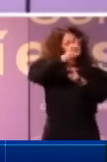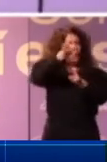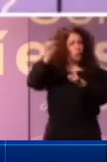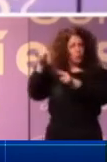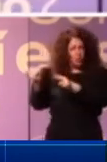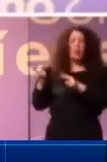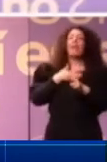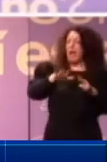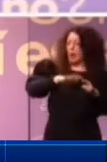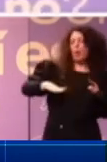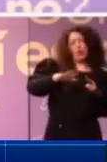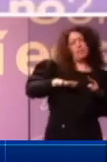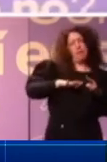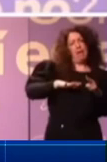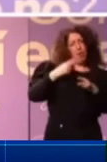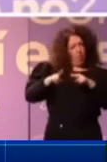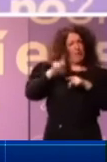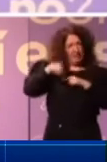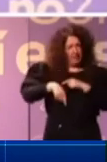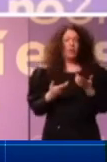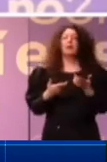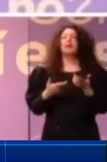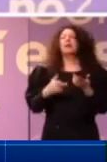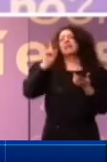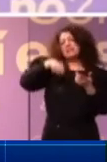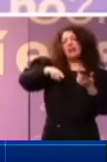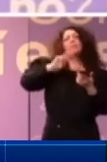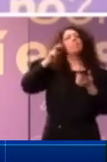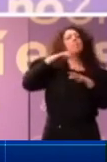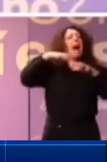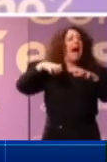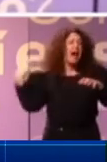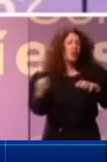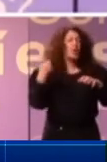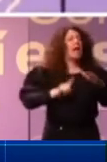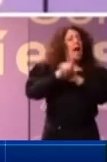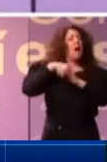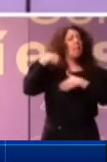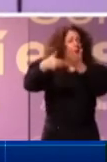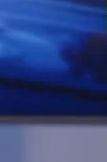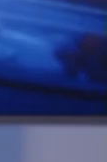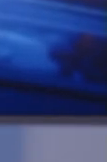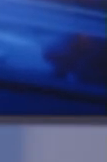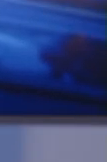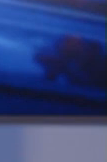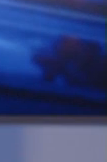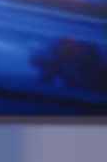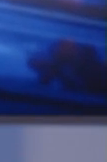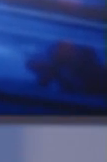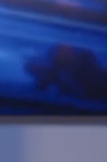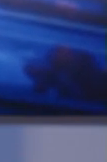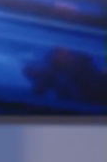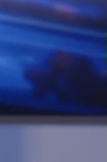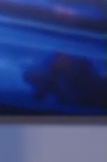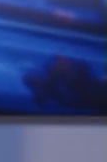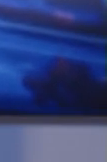estamos ante una nueva invasión de los bárbaros desde el interior de nuestras naciones. Nada, pero a esta le preguntas quiénes eran las sabinas